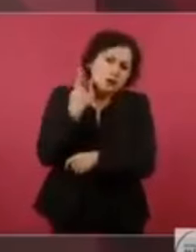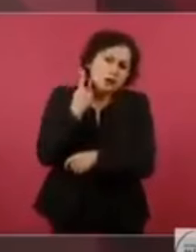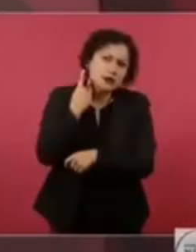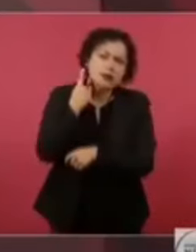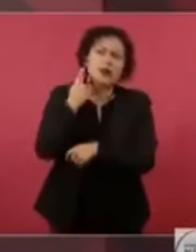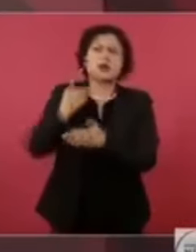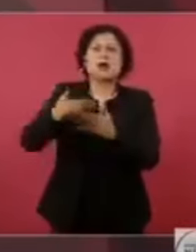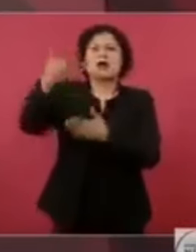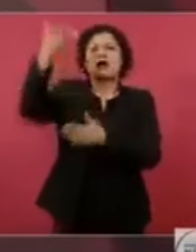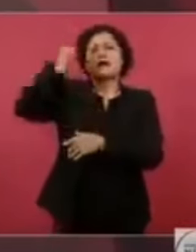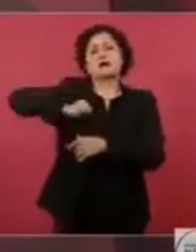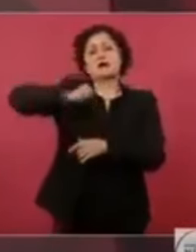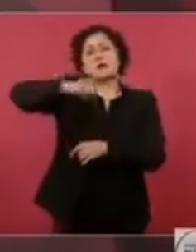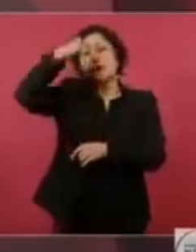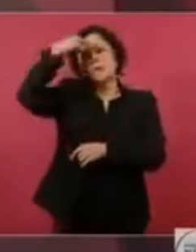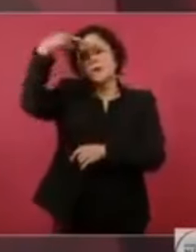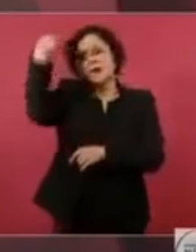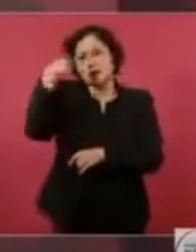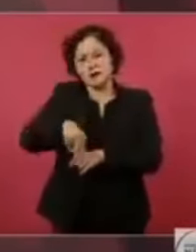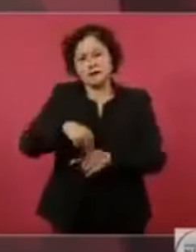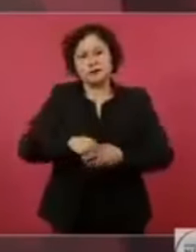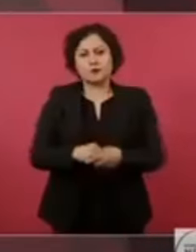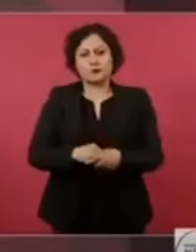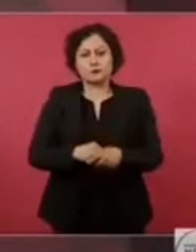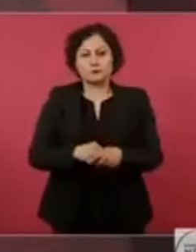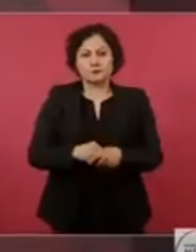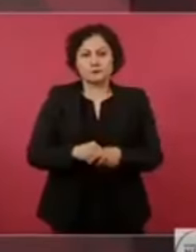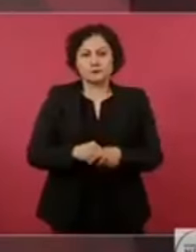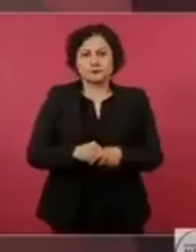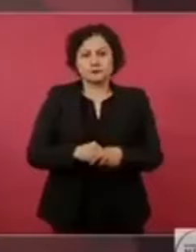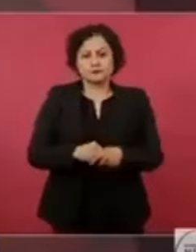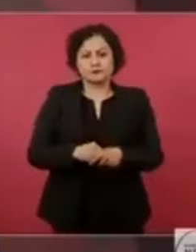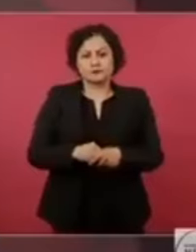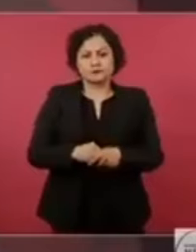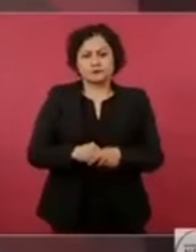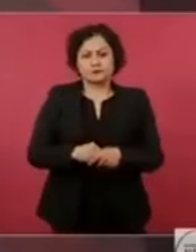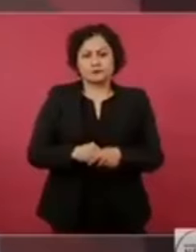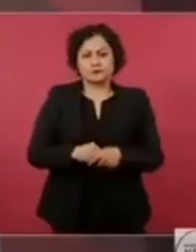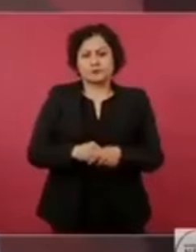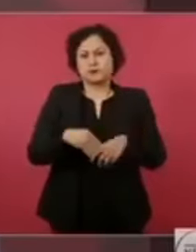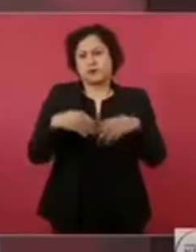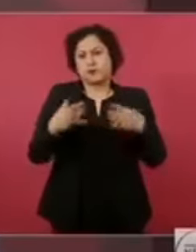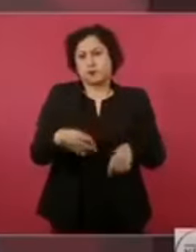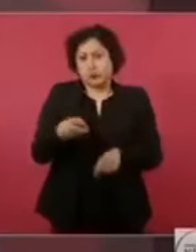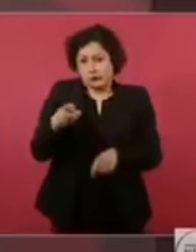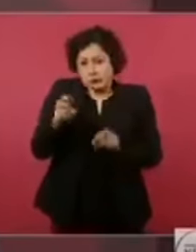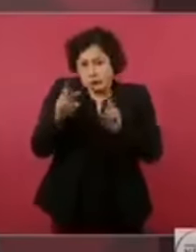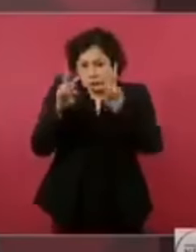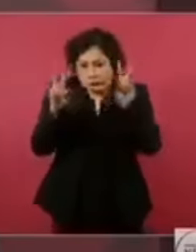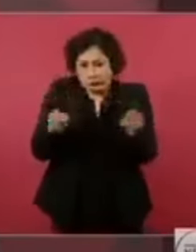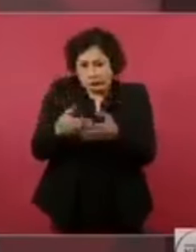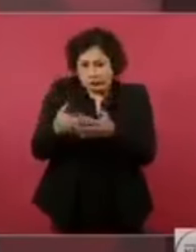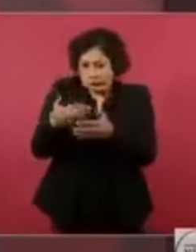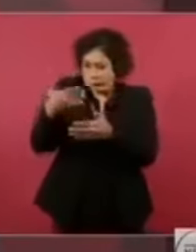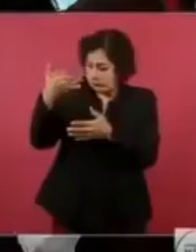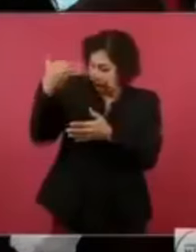Pero vamos a tratar de creerle, ojalá de verdad se vaya, ojalá se desaparezca. Pues ya no